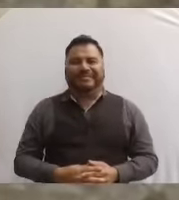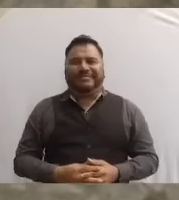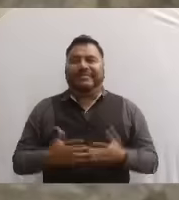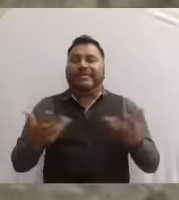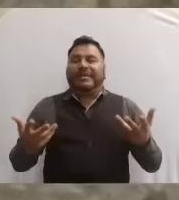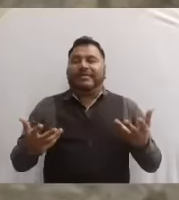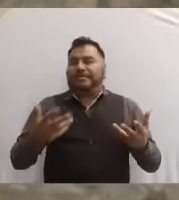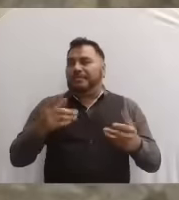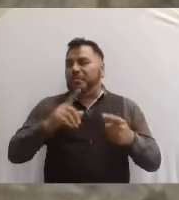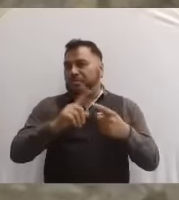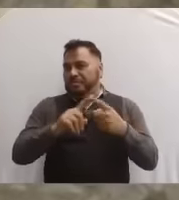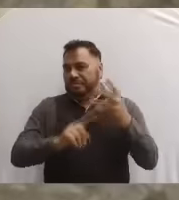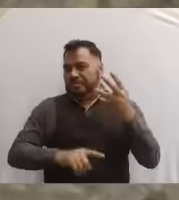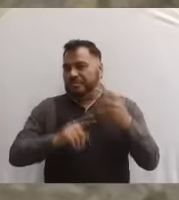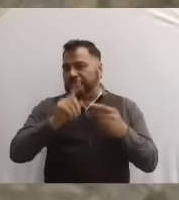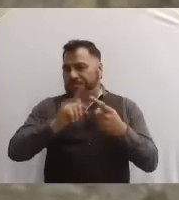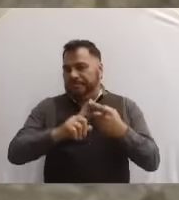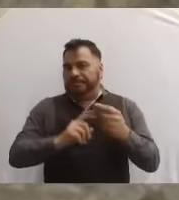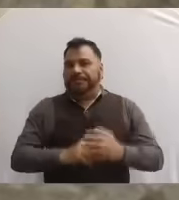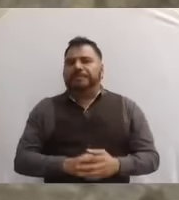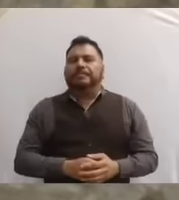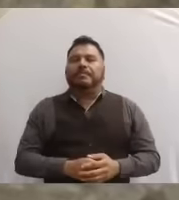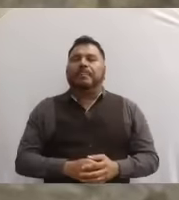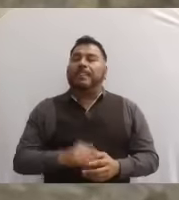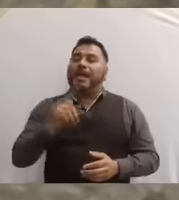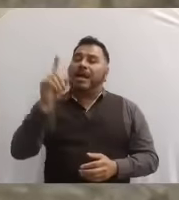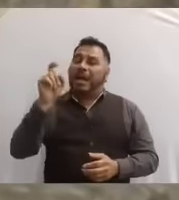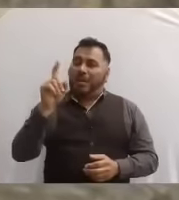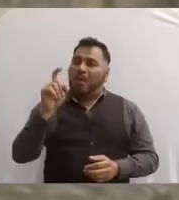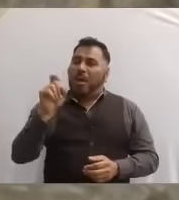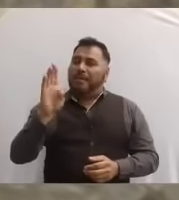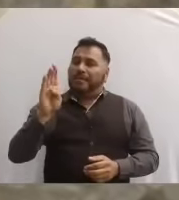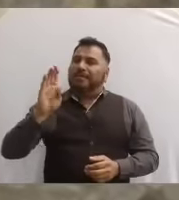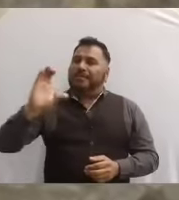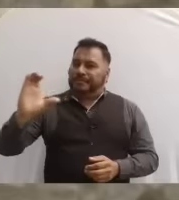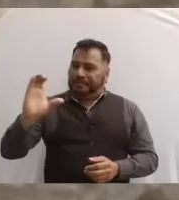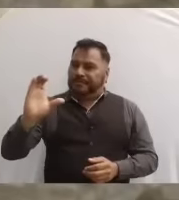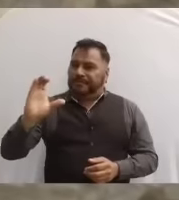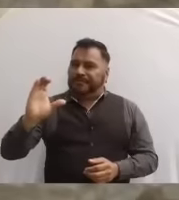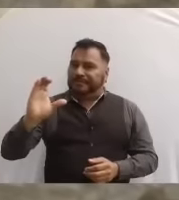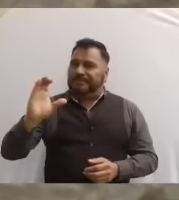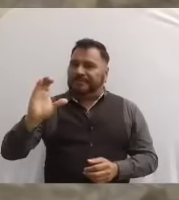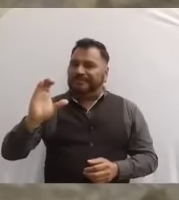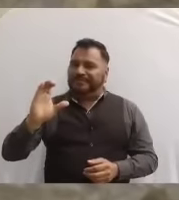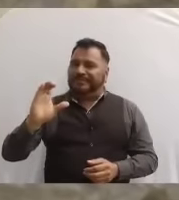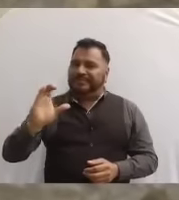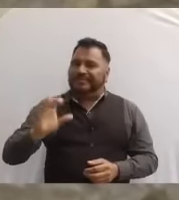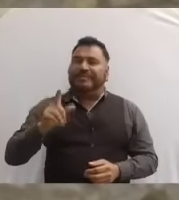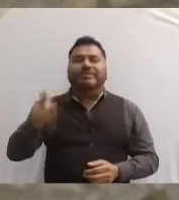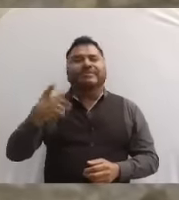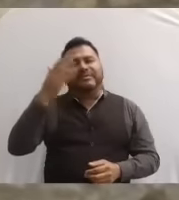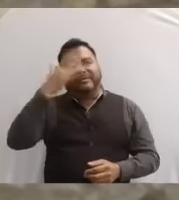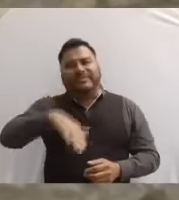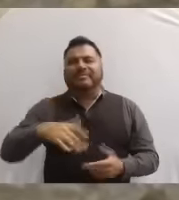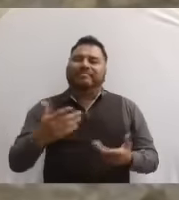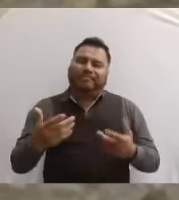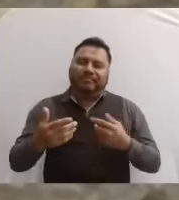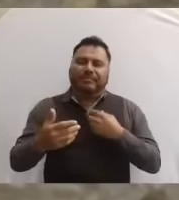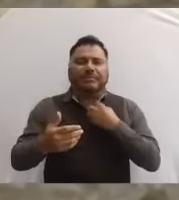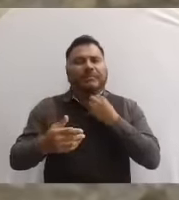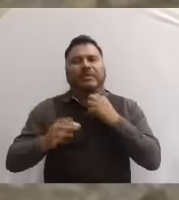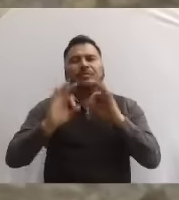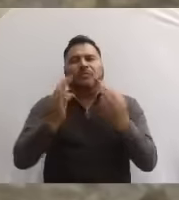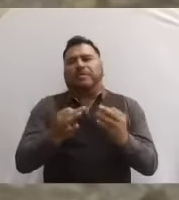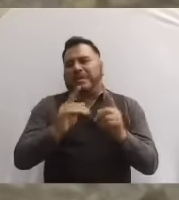El primero, en agua potable para Baja California, bajo diferentes